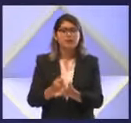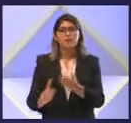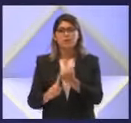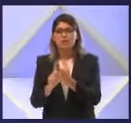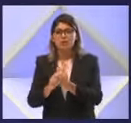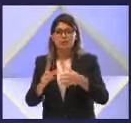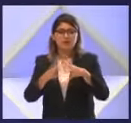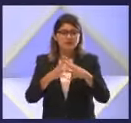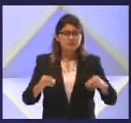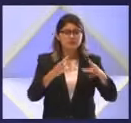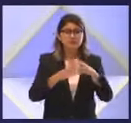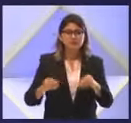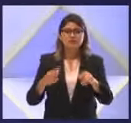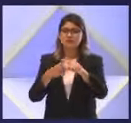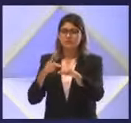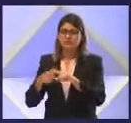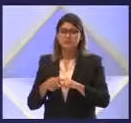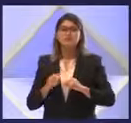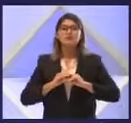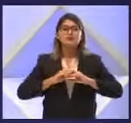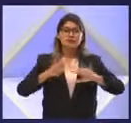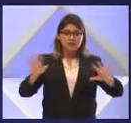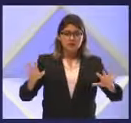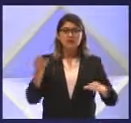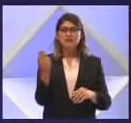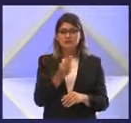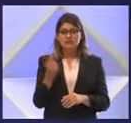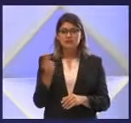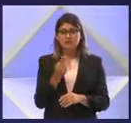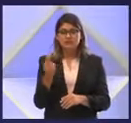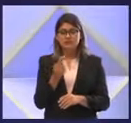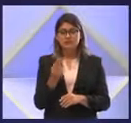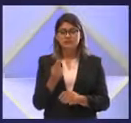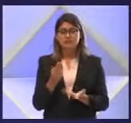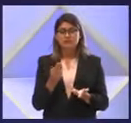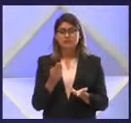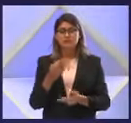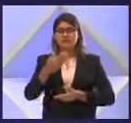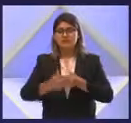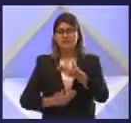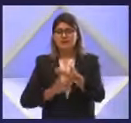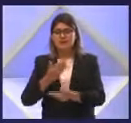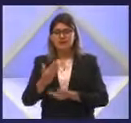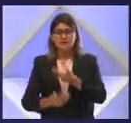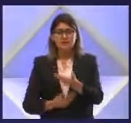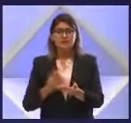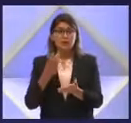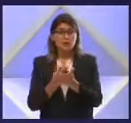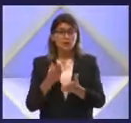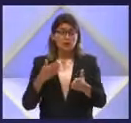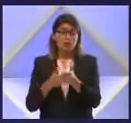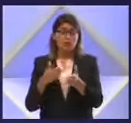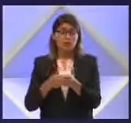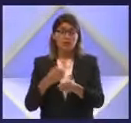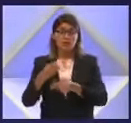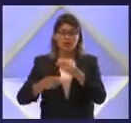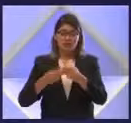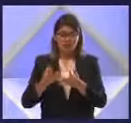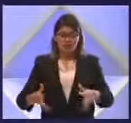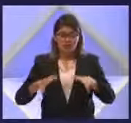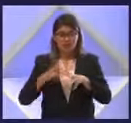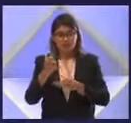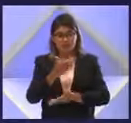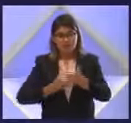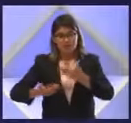obviamente esos agentes comunitarios no aspiran a pasar a la economía global como la economía